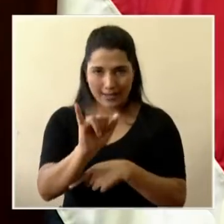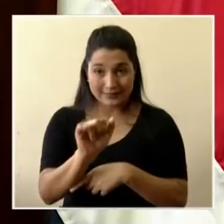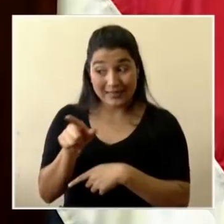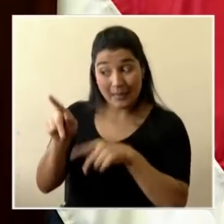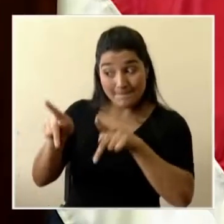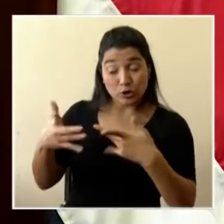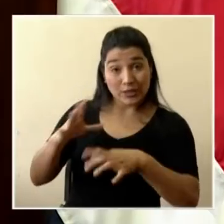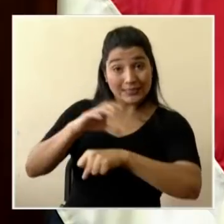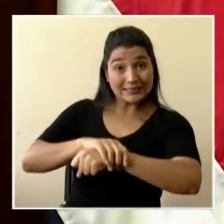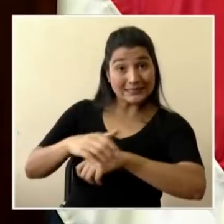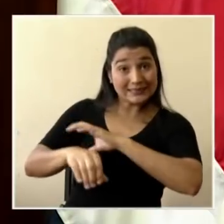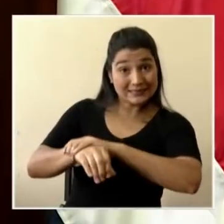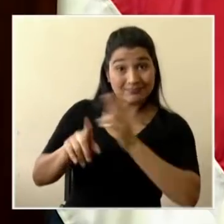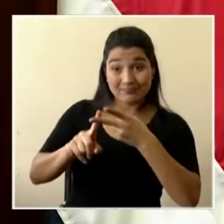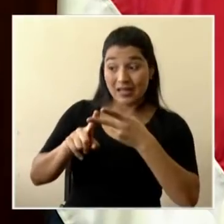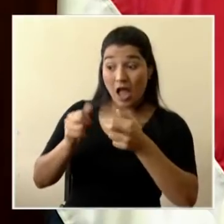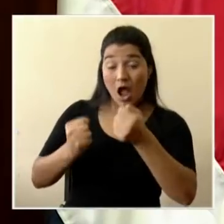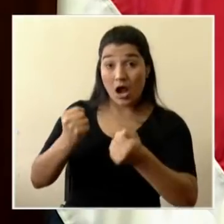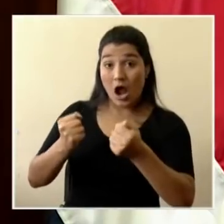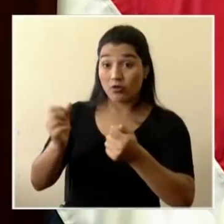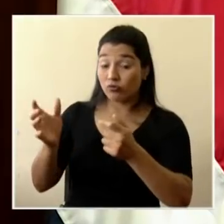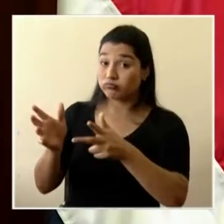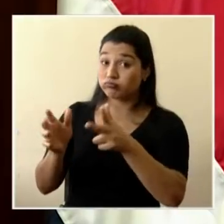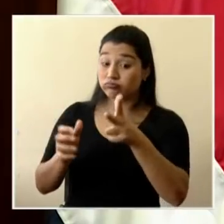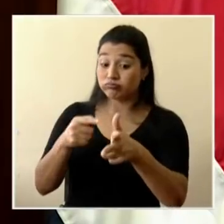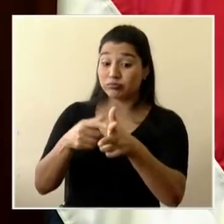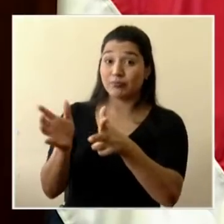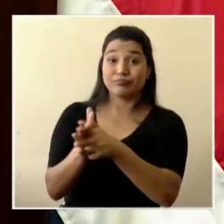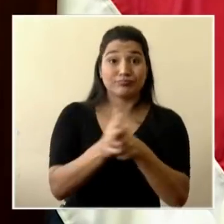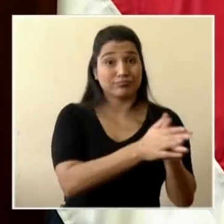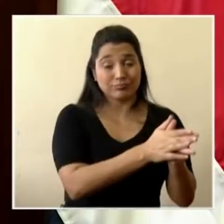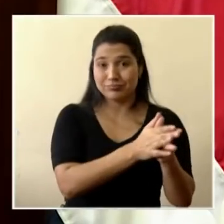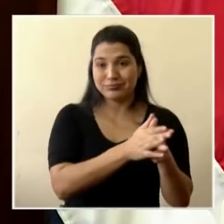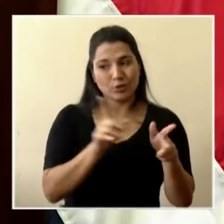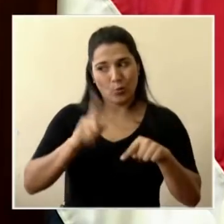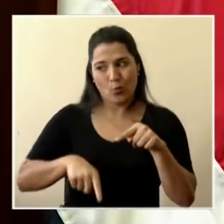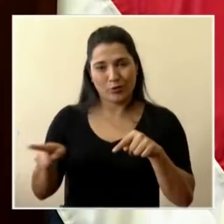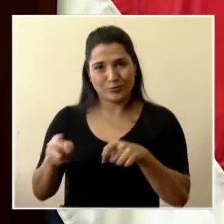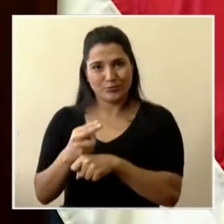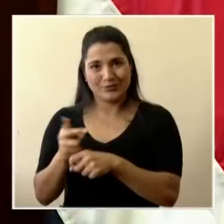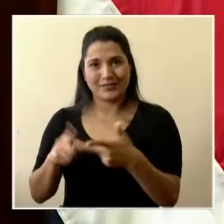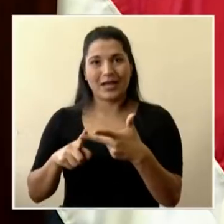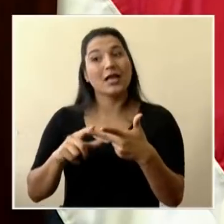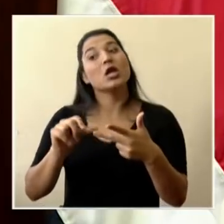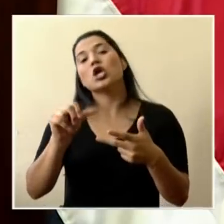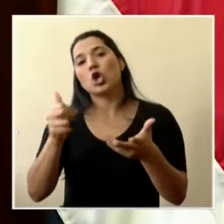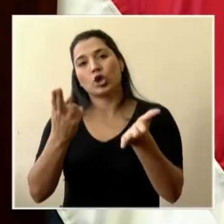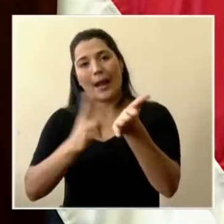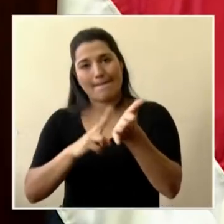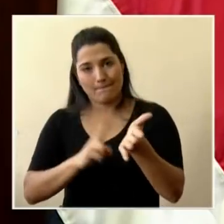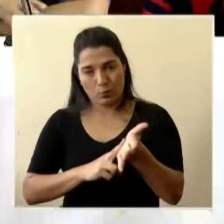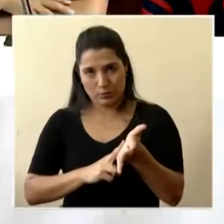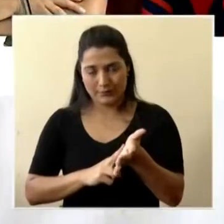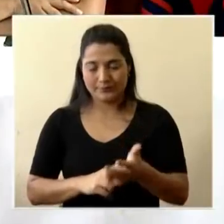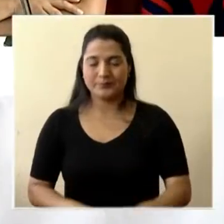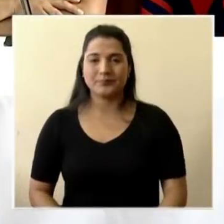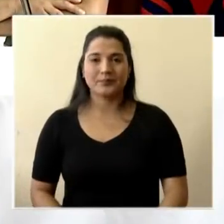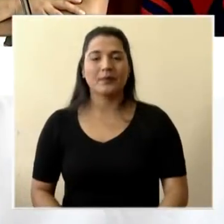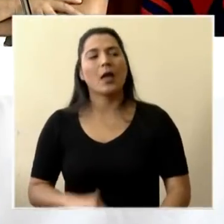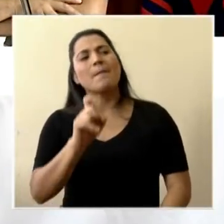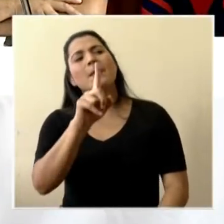detenida, con el vehículo decomisado y con una gran cantidad de partes por ese y otros motivos. Don Mario Ruiz, nos